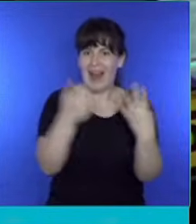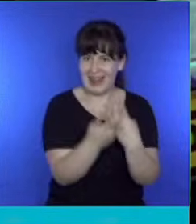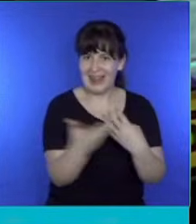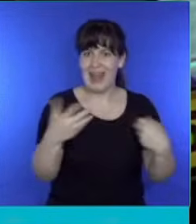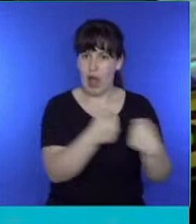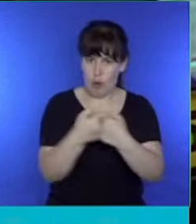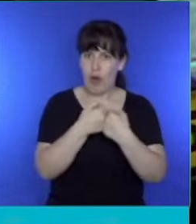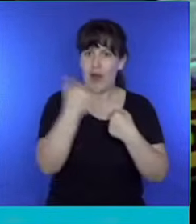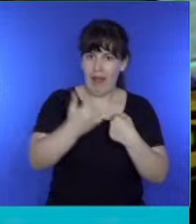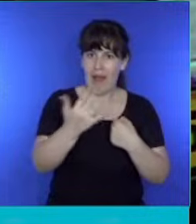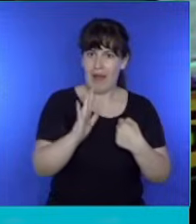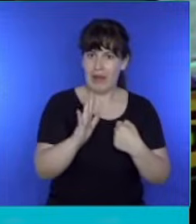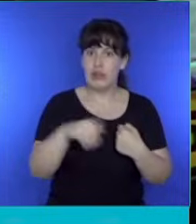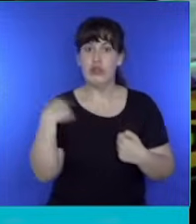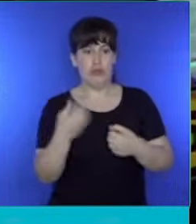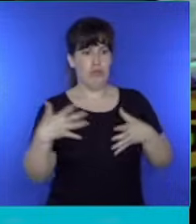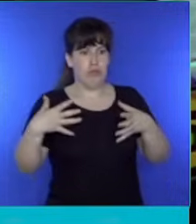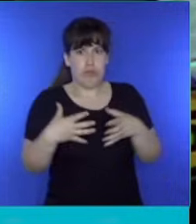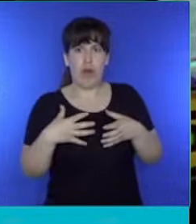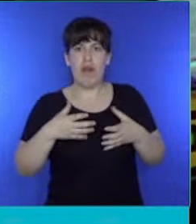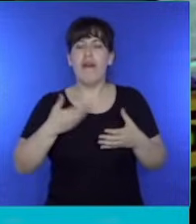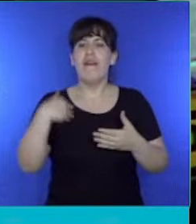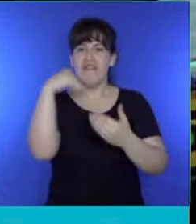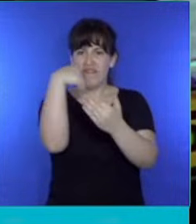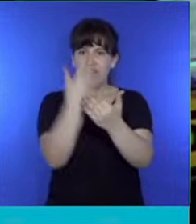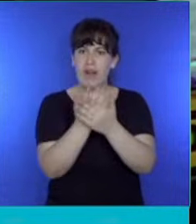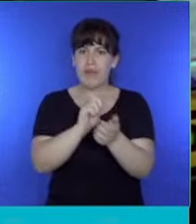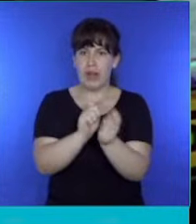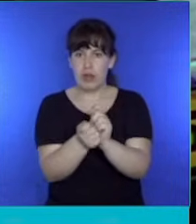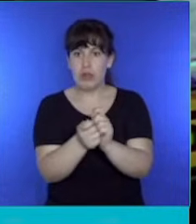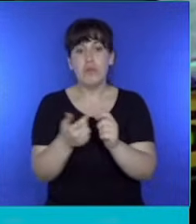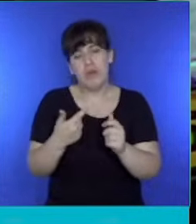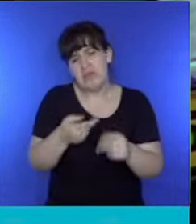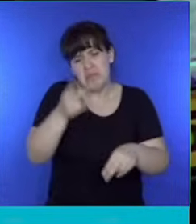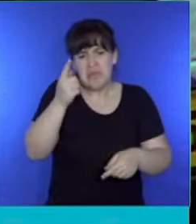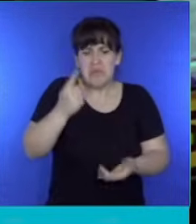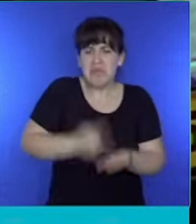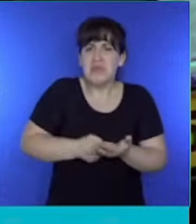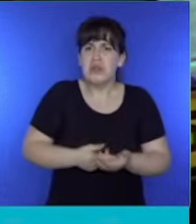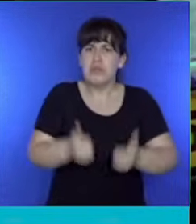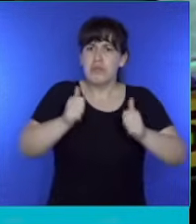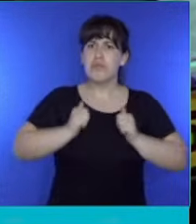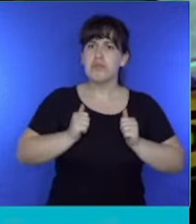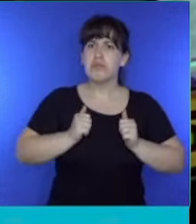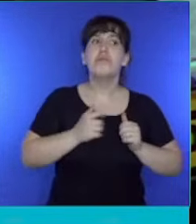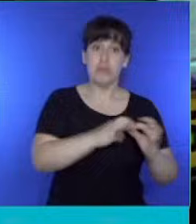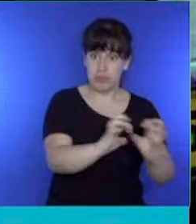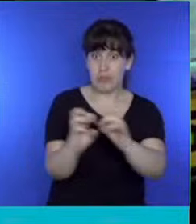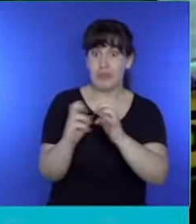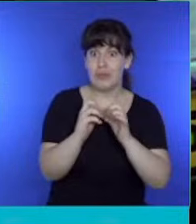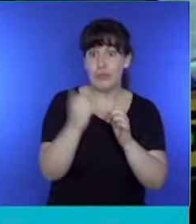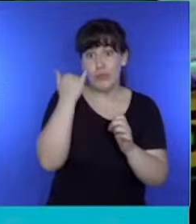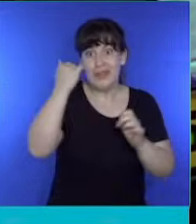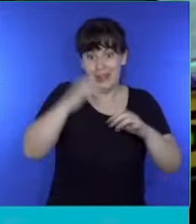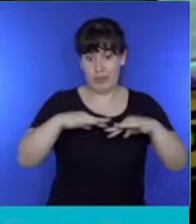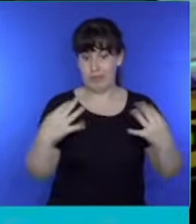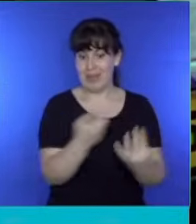nosotros, con el Frente Renovador en ese momento, decidimos sentarnos acá a debatir, porque ya había